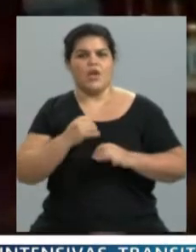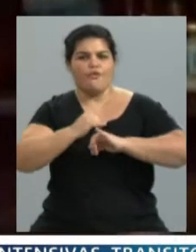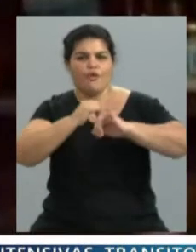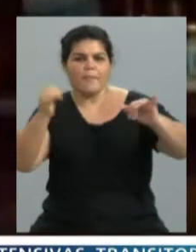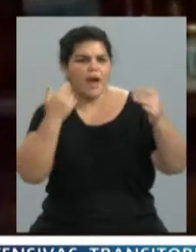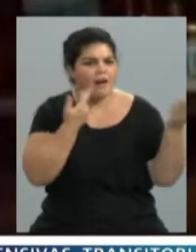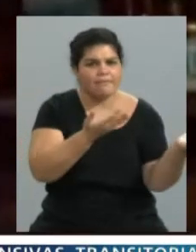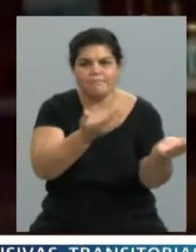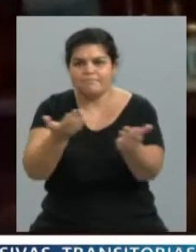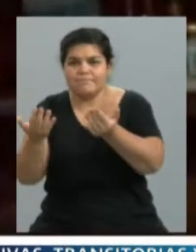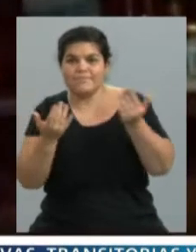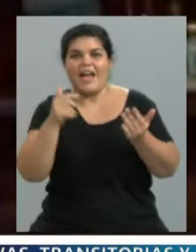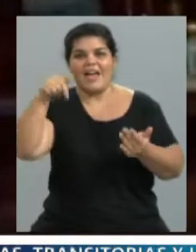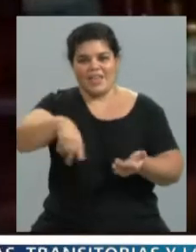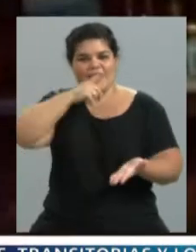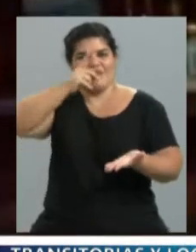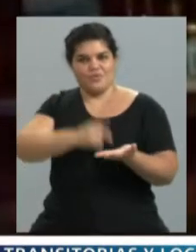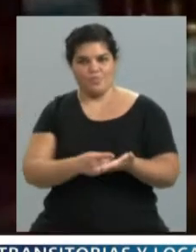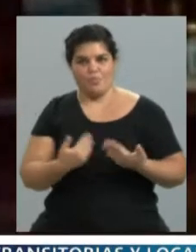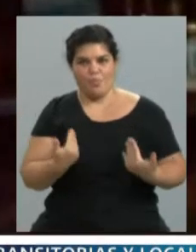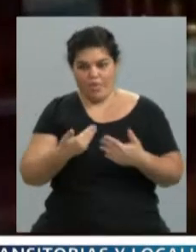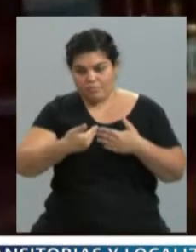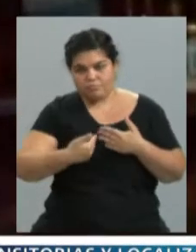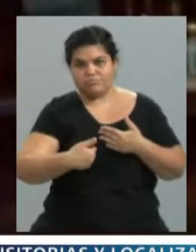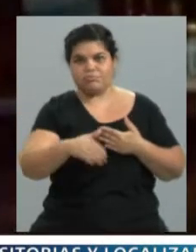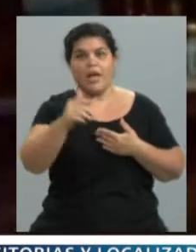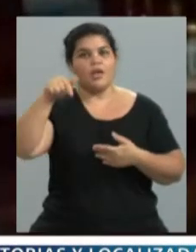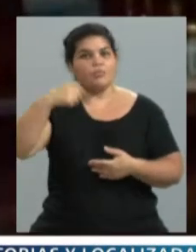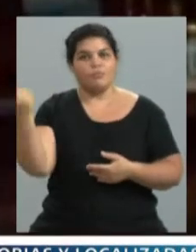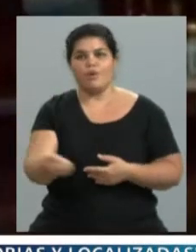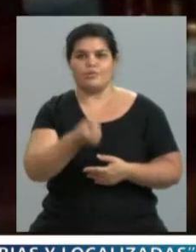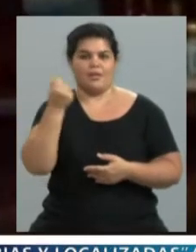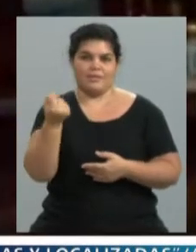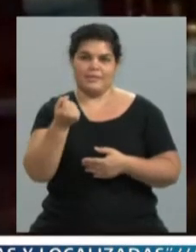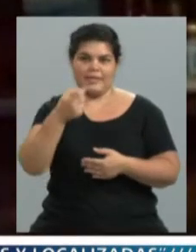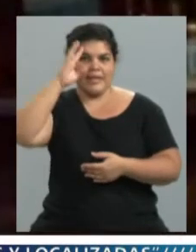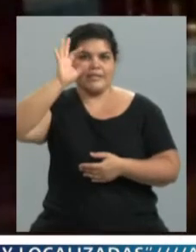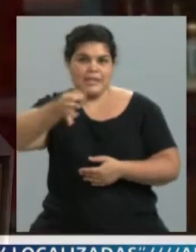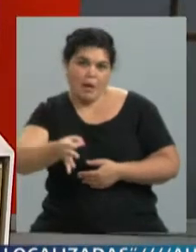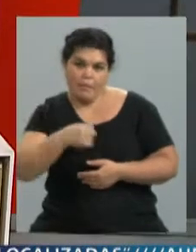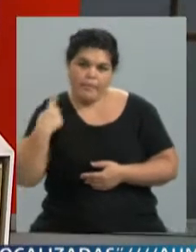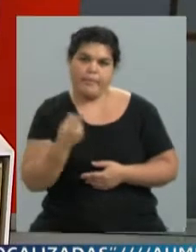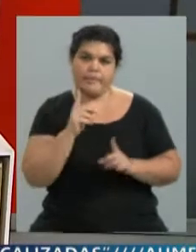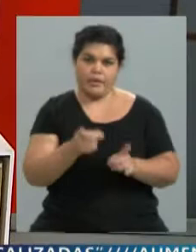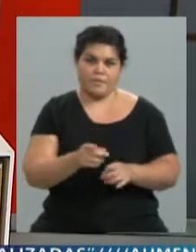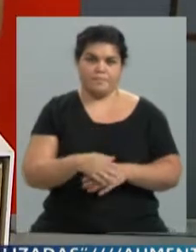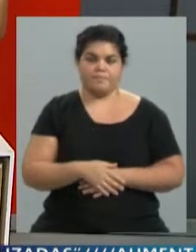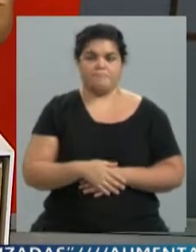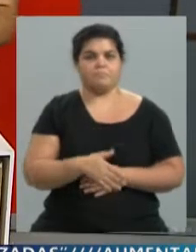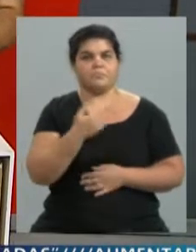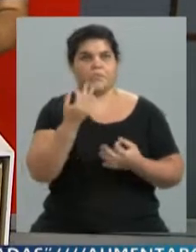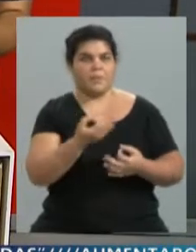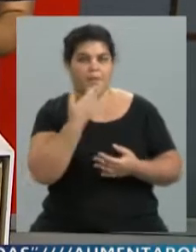para justamente poder tomar las decisiones. Eso también, digamos, la educación es algo muy importante. Soledad, muchísimas gracias por estos minutos